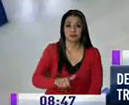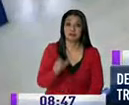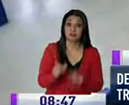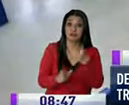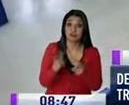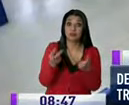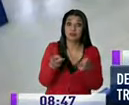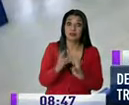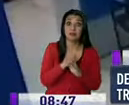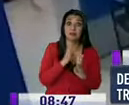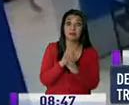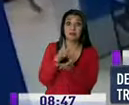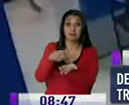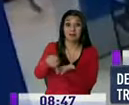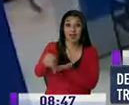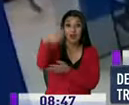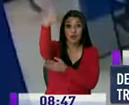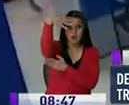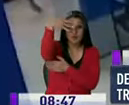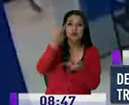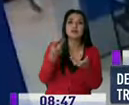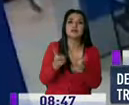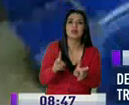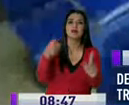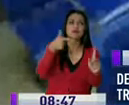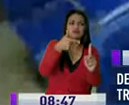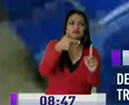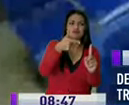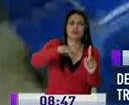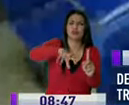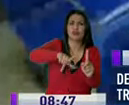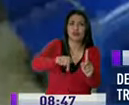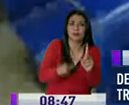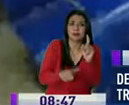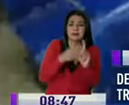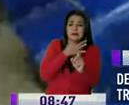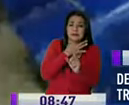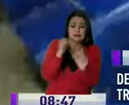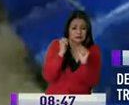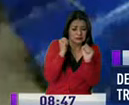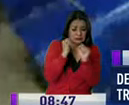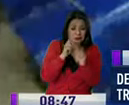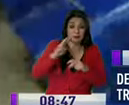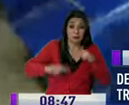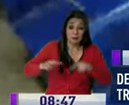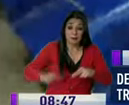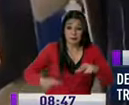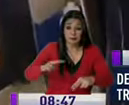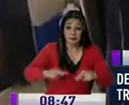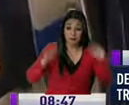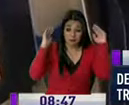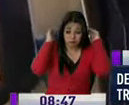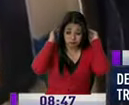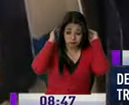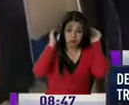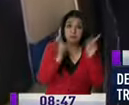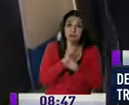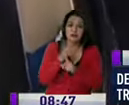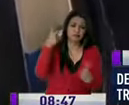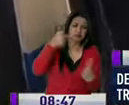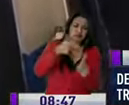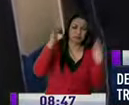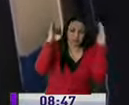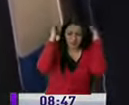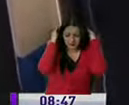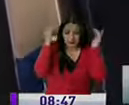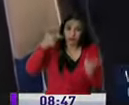clientes que realizaban los pagos de las planillas de luz, quienes completamente atemorizados se lanzaron al piso. Nos tiran al piso, nos